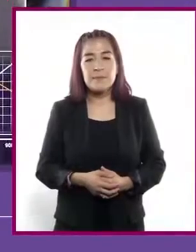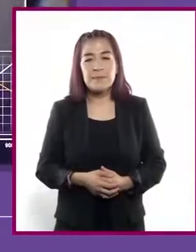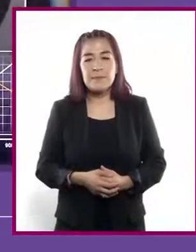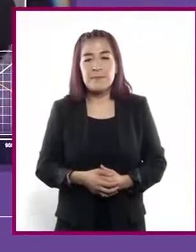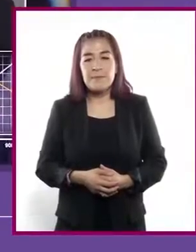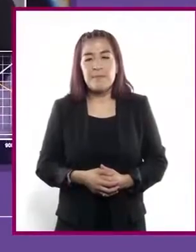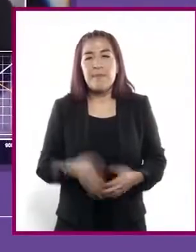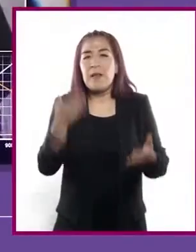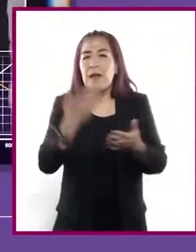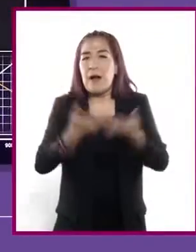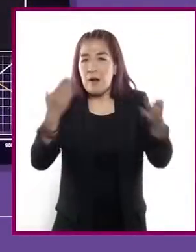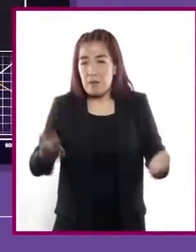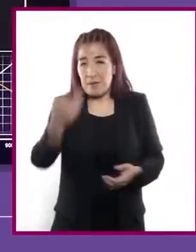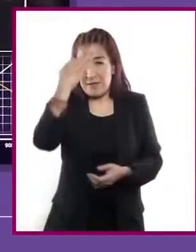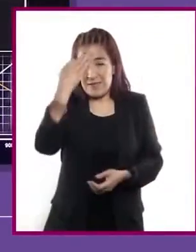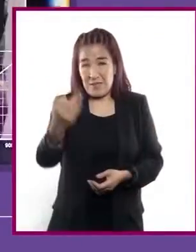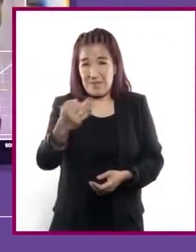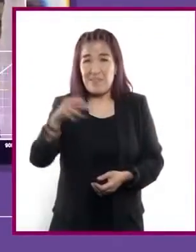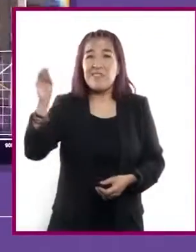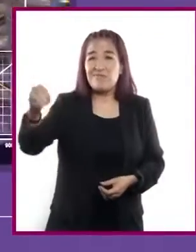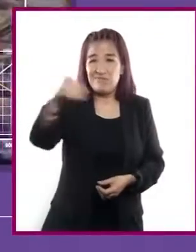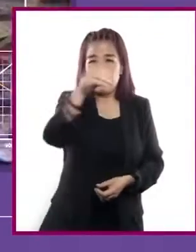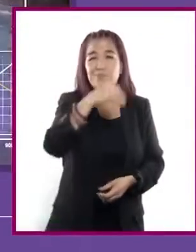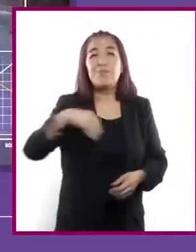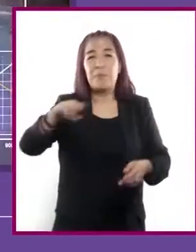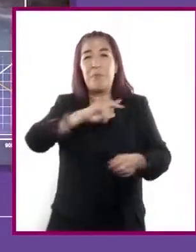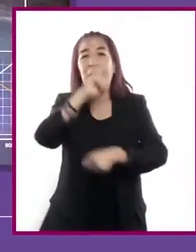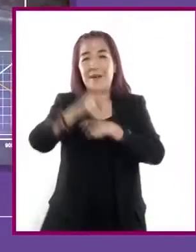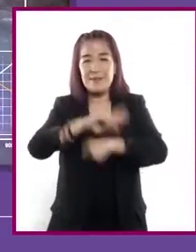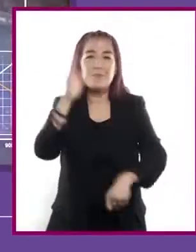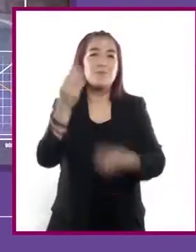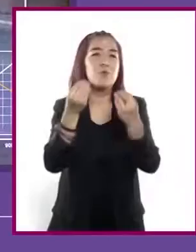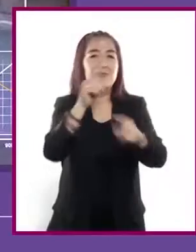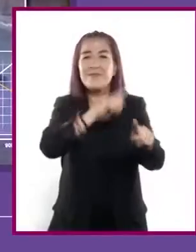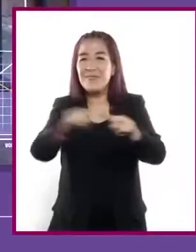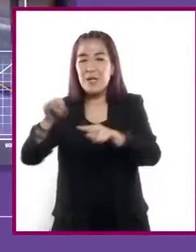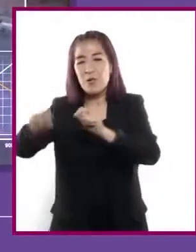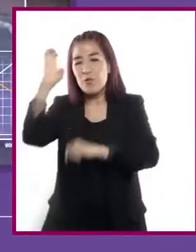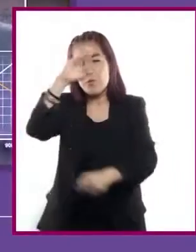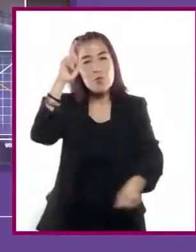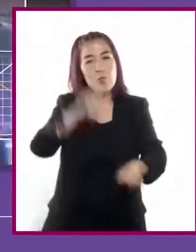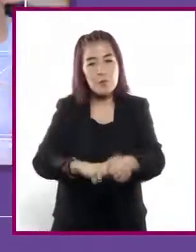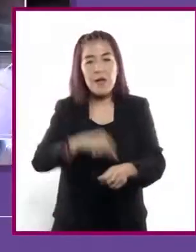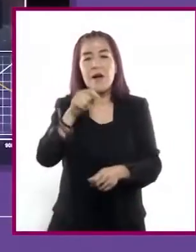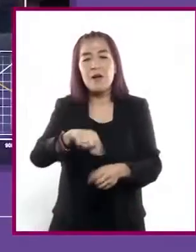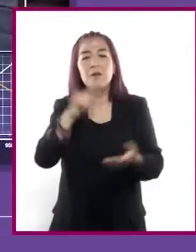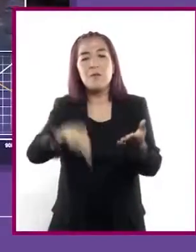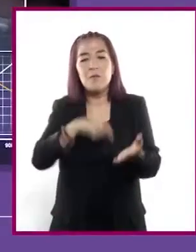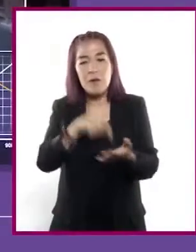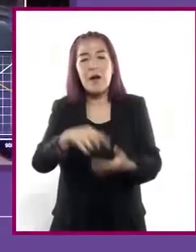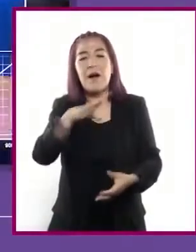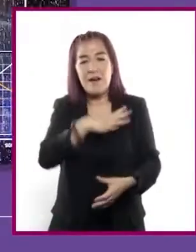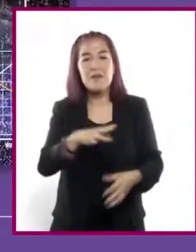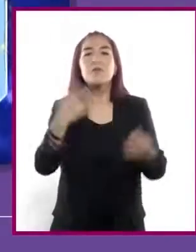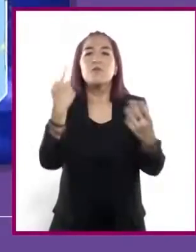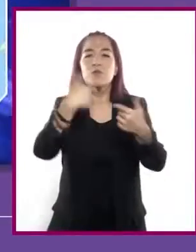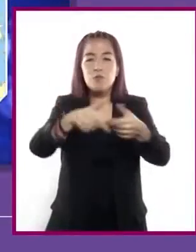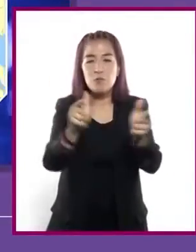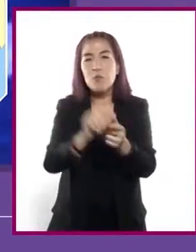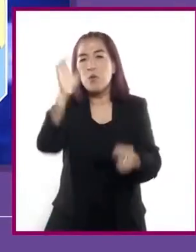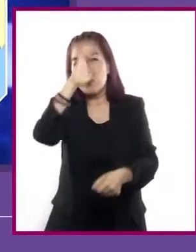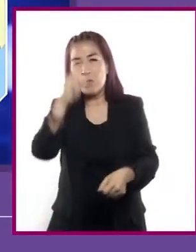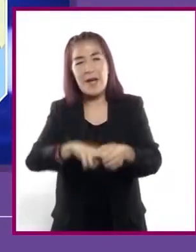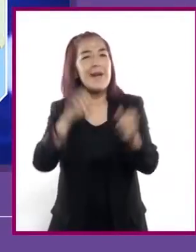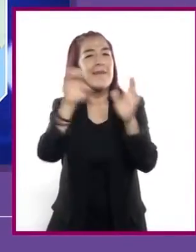En la actualidad, la mayoría de los países son multiculturales, es decir, en sus territorios habitan diferentes grupos culturales.